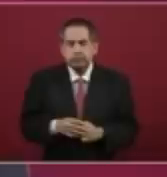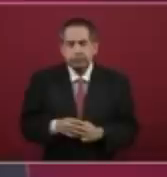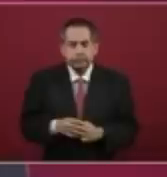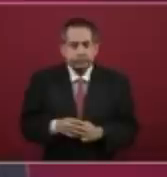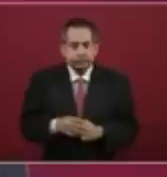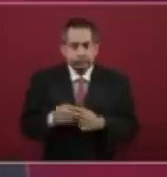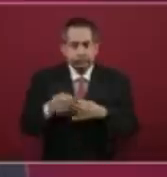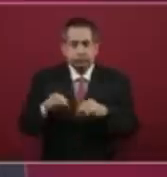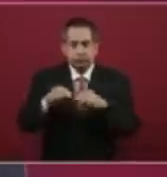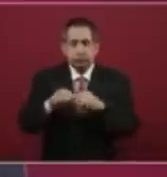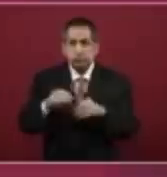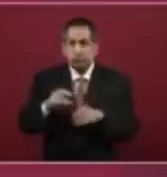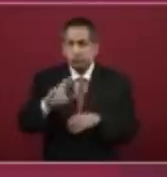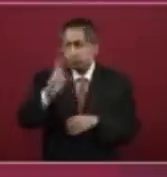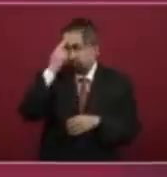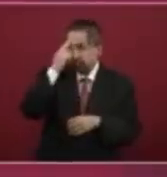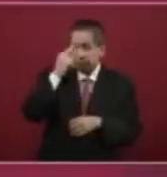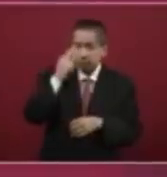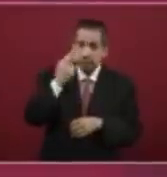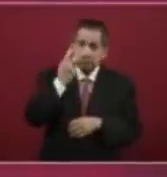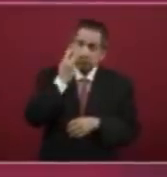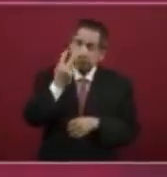la memoria histórica.